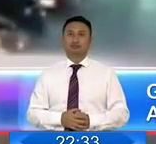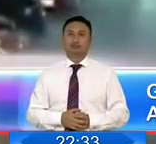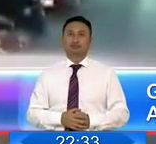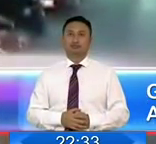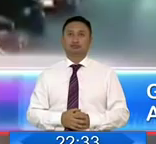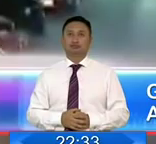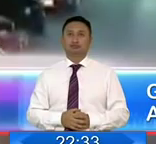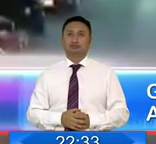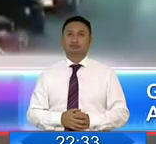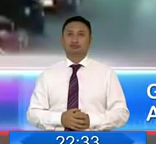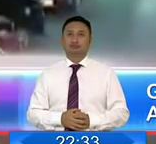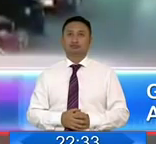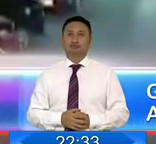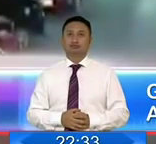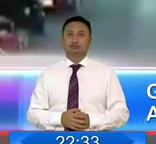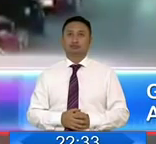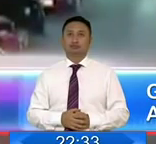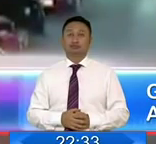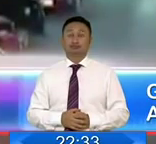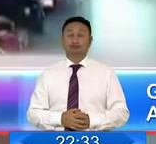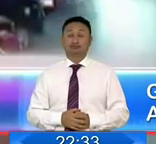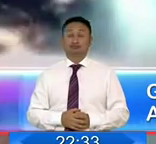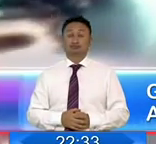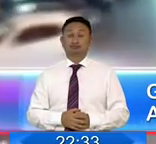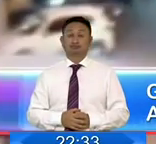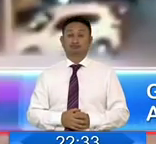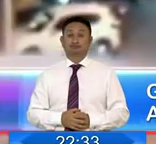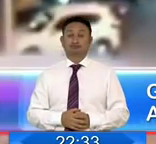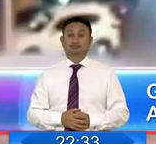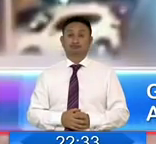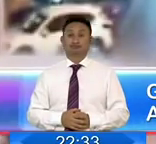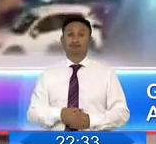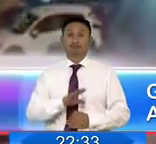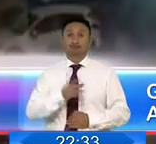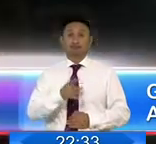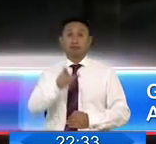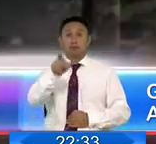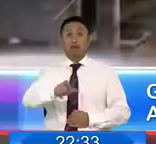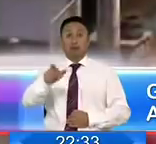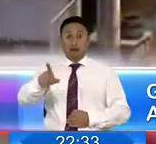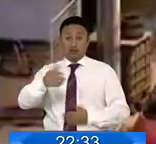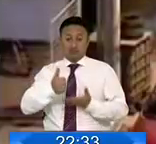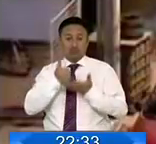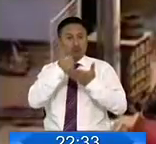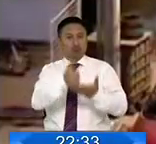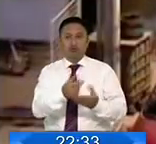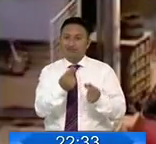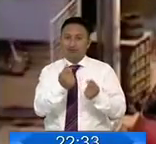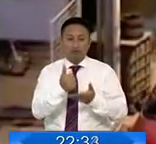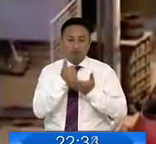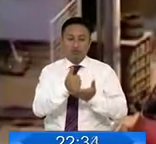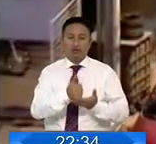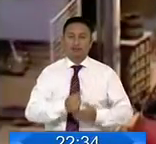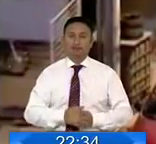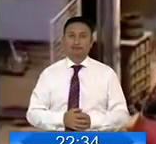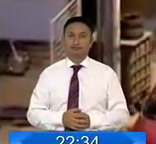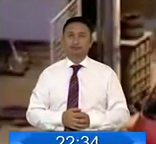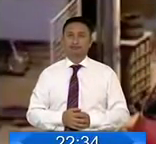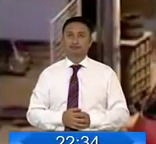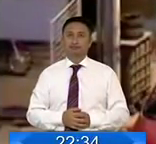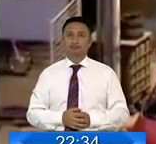El conductor de otra motocicleta también pierde el control. Fue auxiliado por las personas que se encontraban en el lugar.